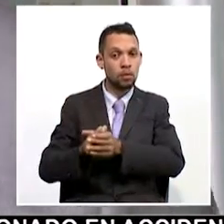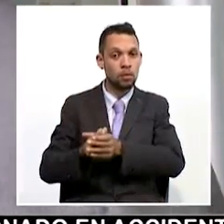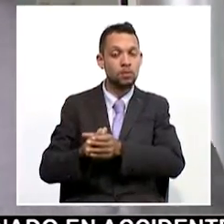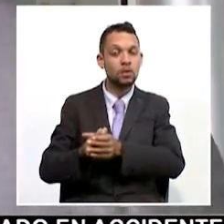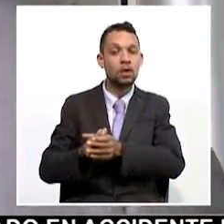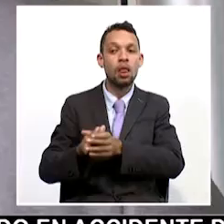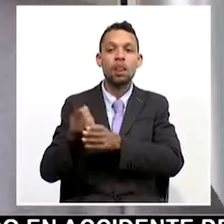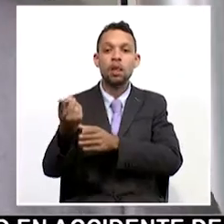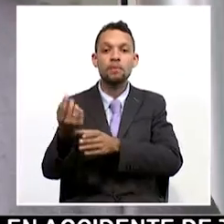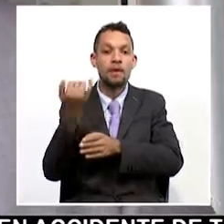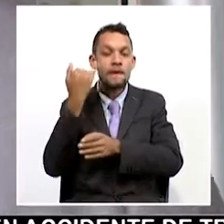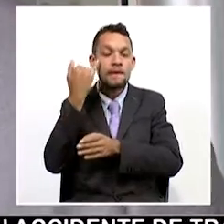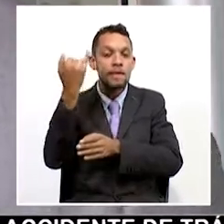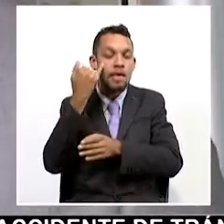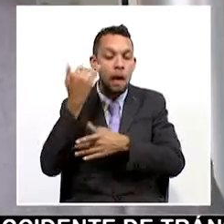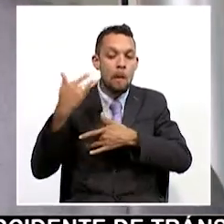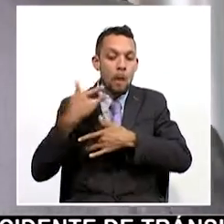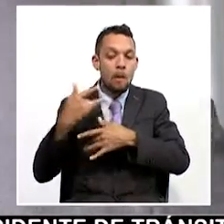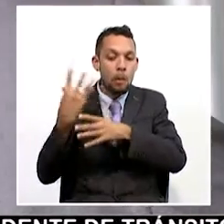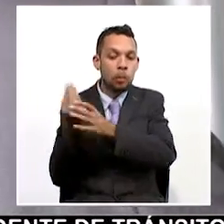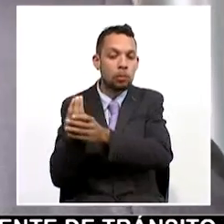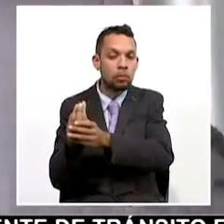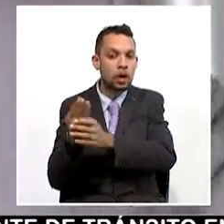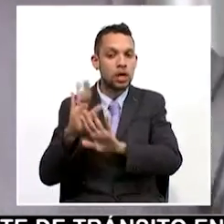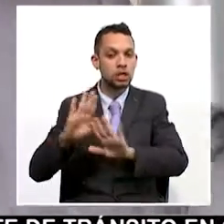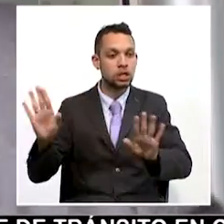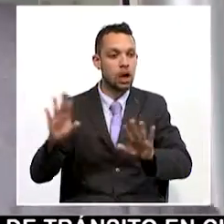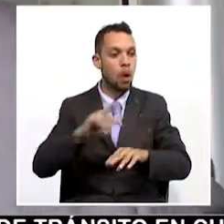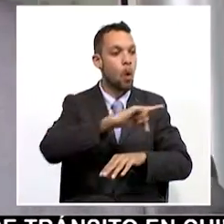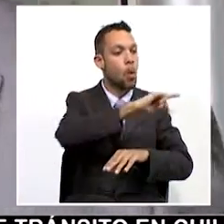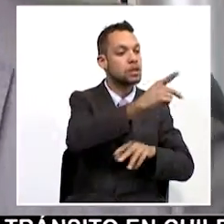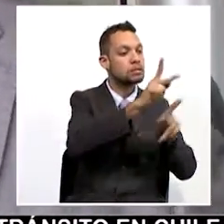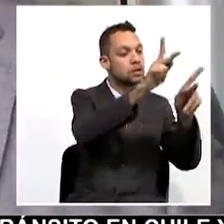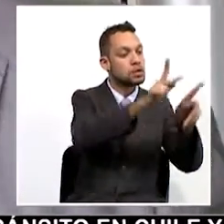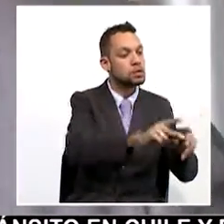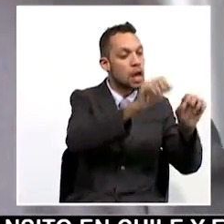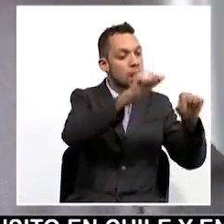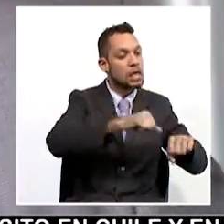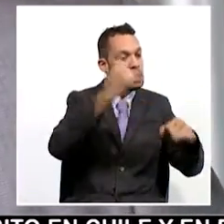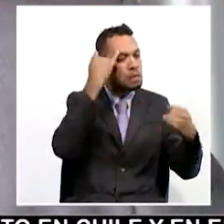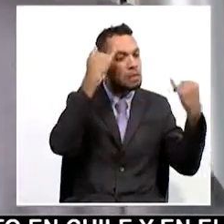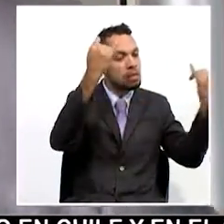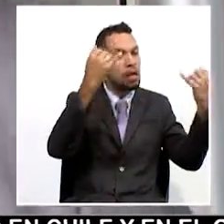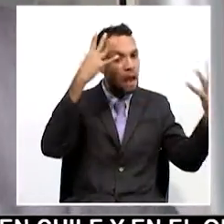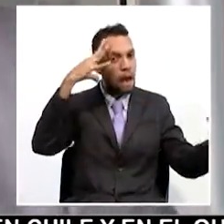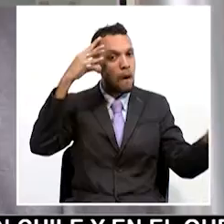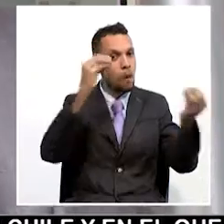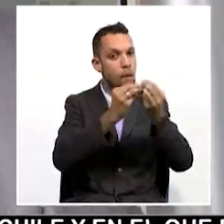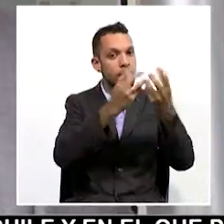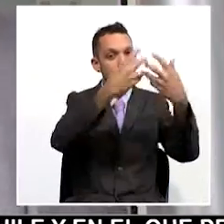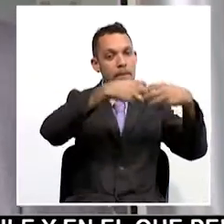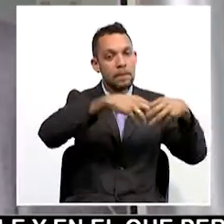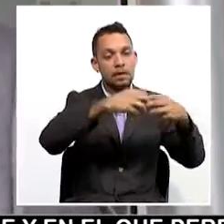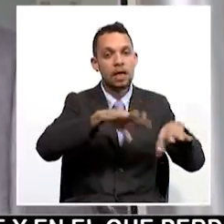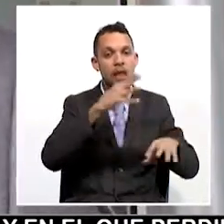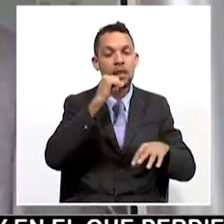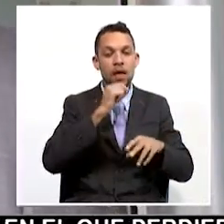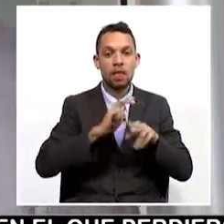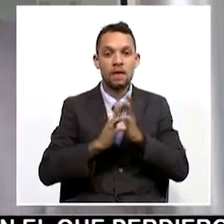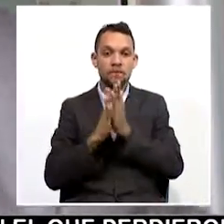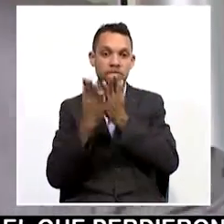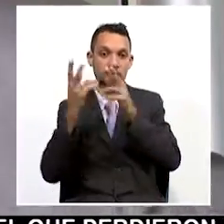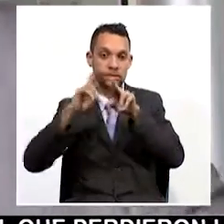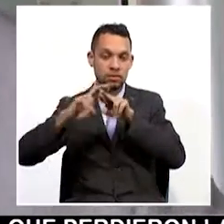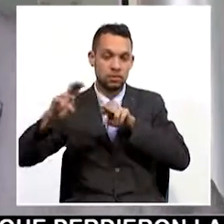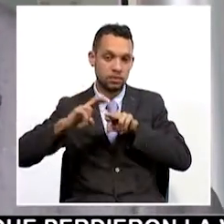y por corporaciones que estén allí. Es decir, que estén realizando y que sean las mismas las que estén ejecutando los eventos de feria, en